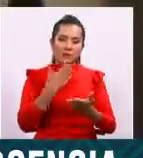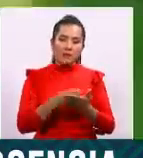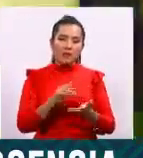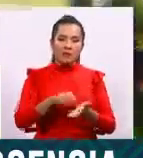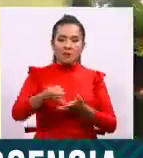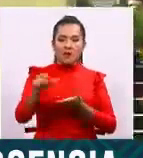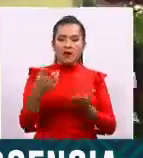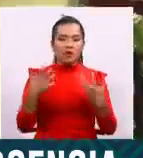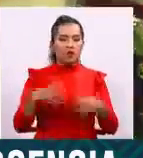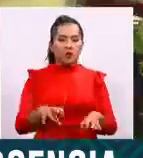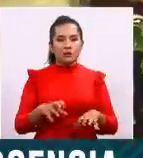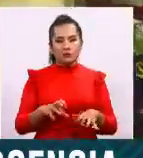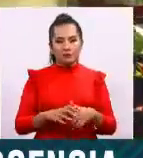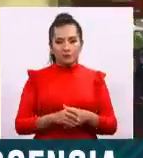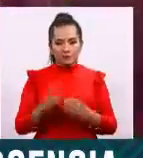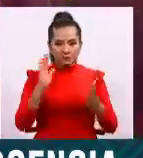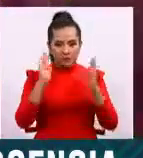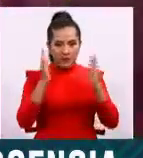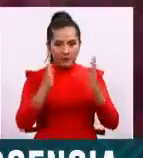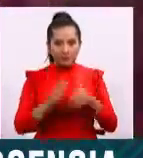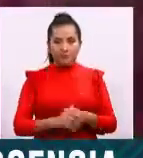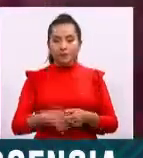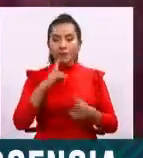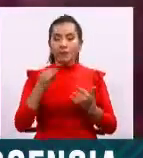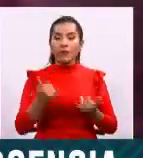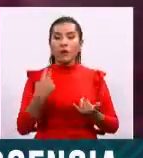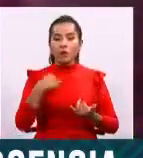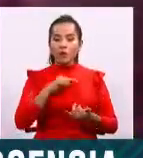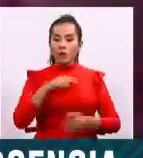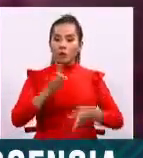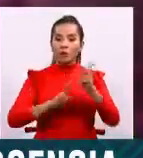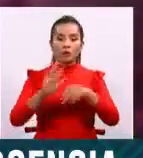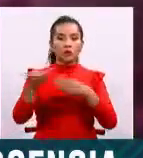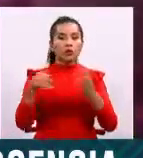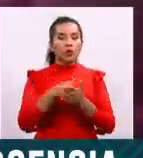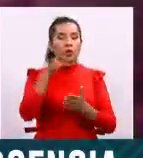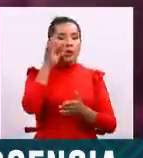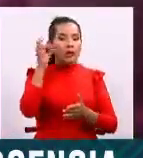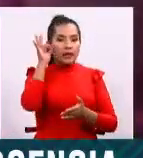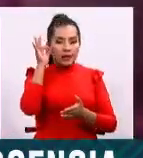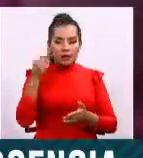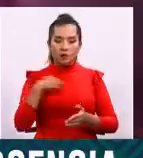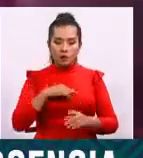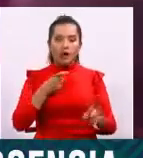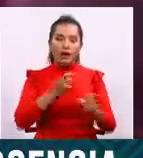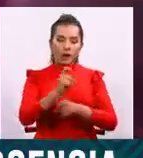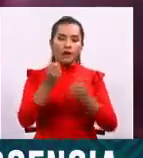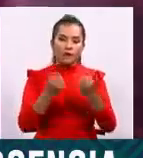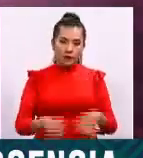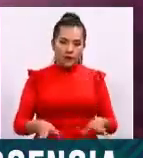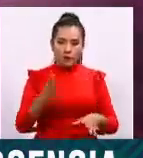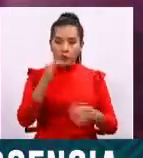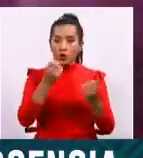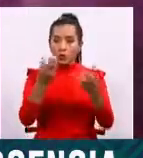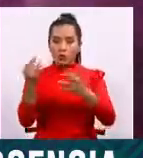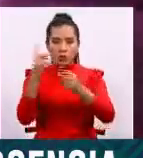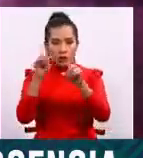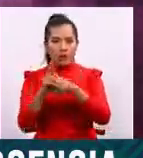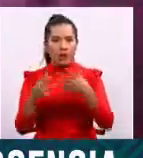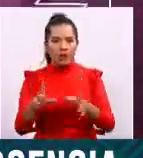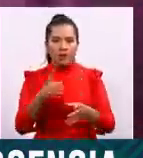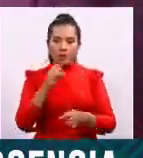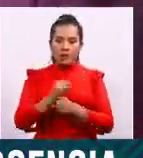él. Y nos afecta a nosotros como pueblos indígenas. Tenemos hermanos que están trabajando con la cosecha de azaí, que es un fruto